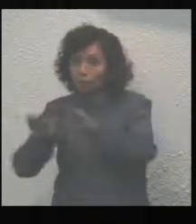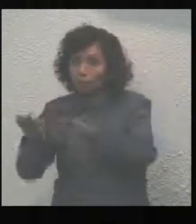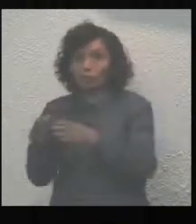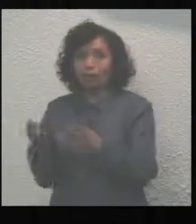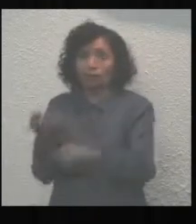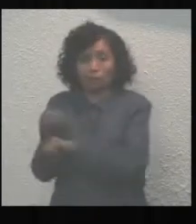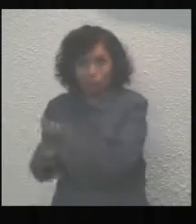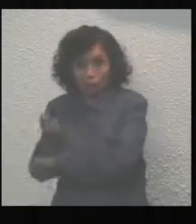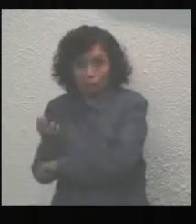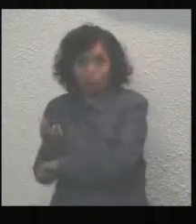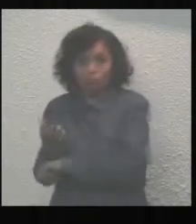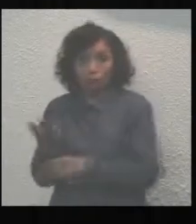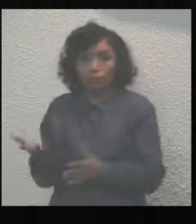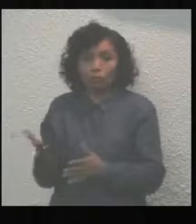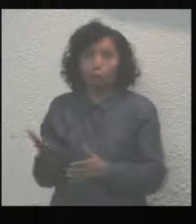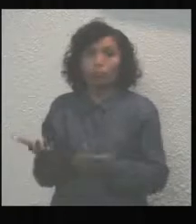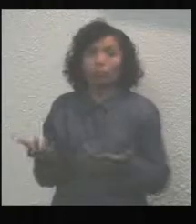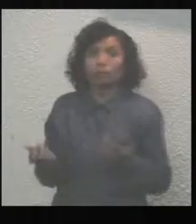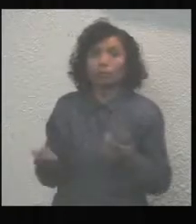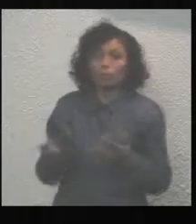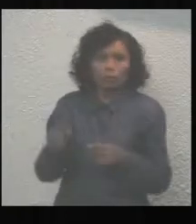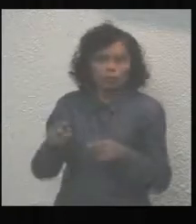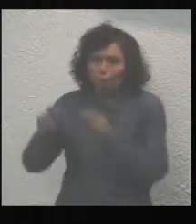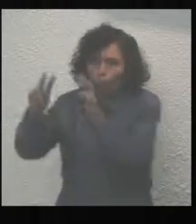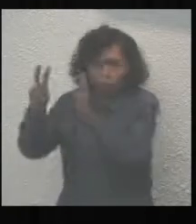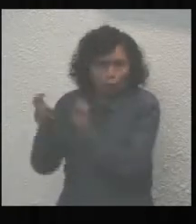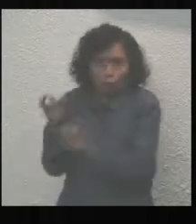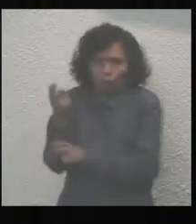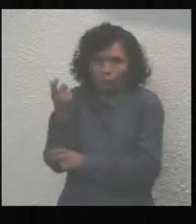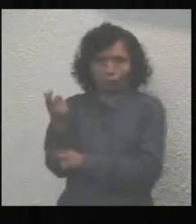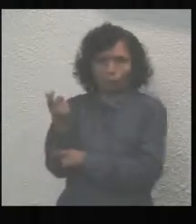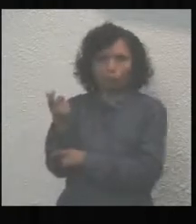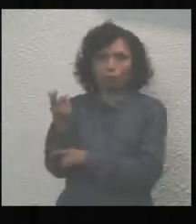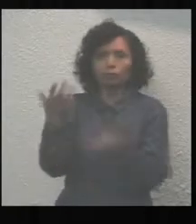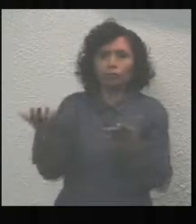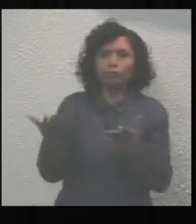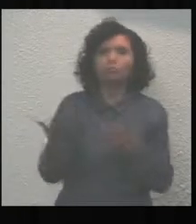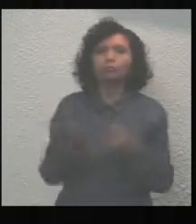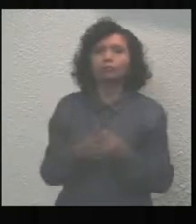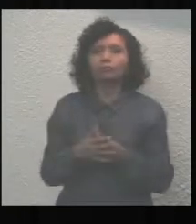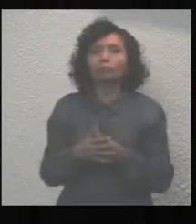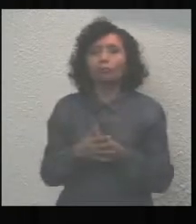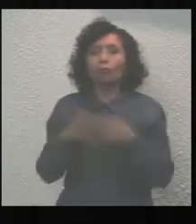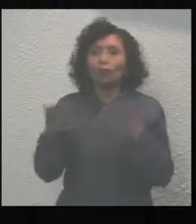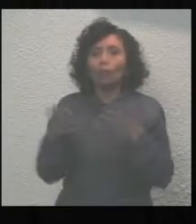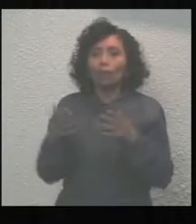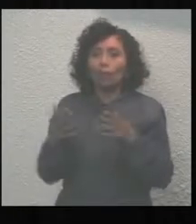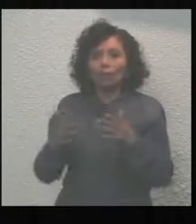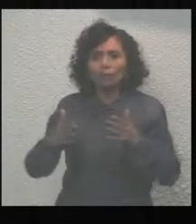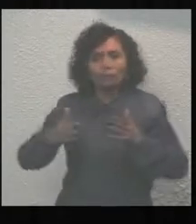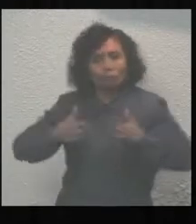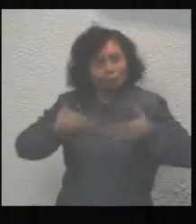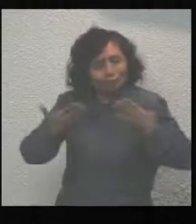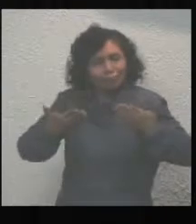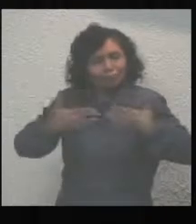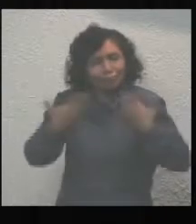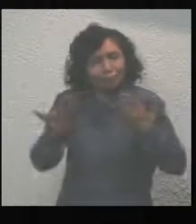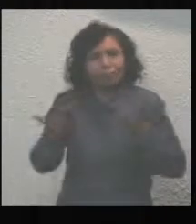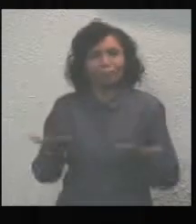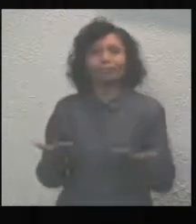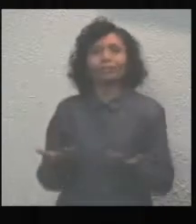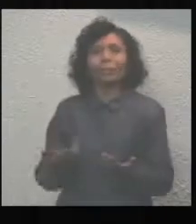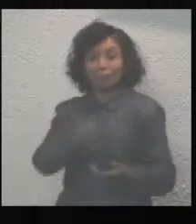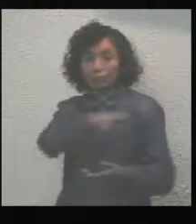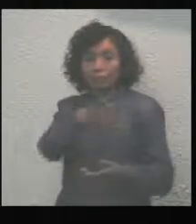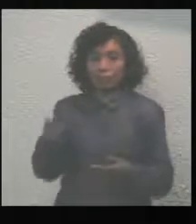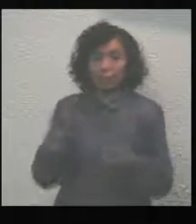no solamente en el aspecto económico monetario sino también en el impacto anímico positivo que genera en la población